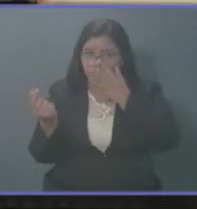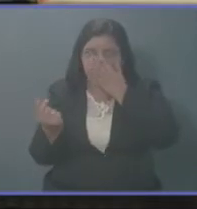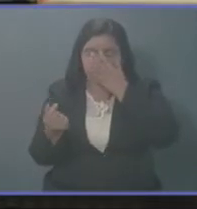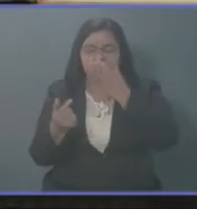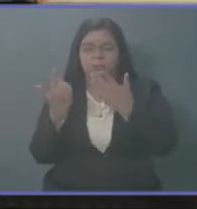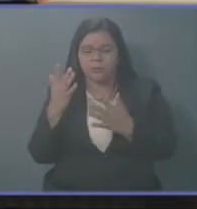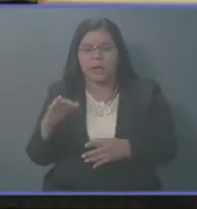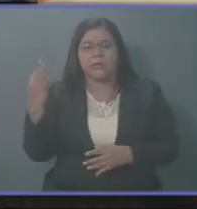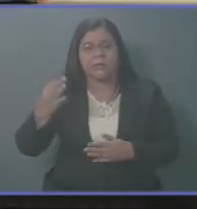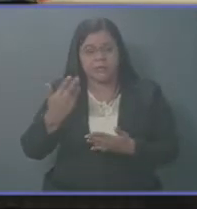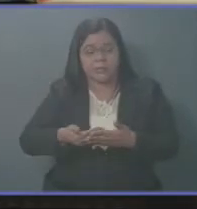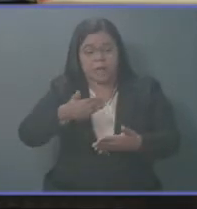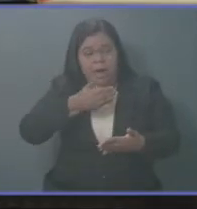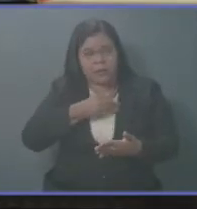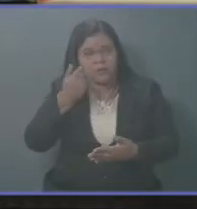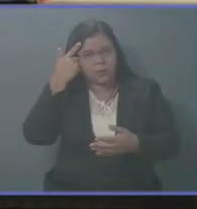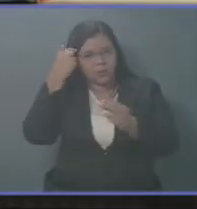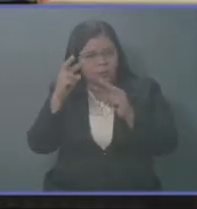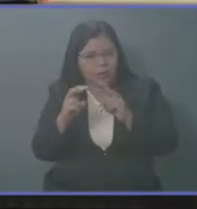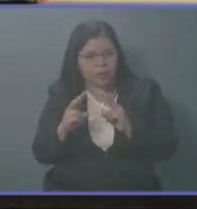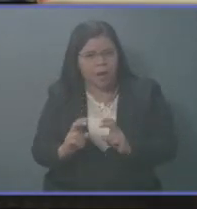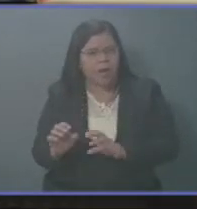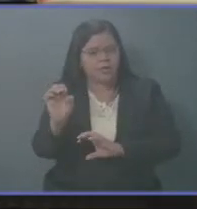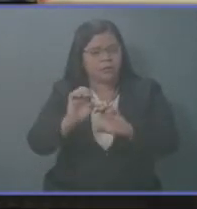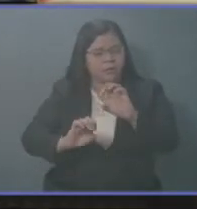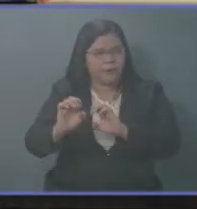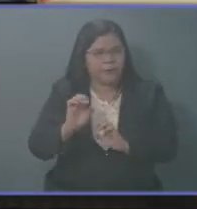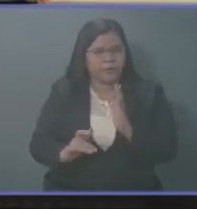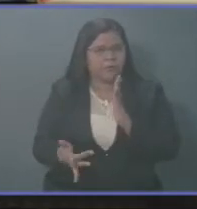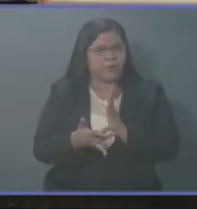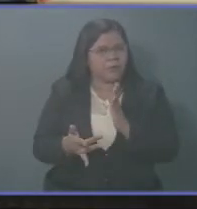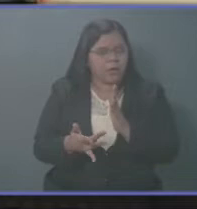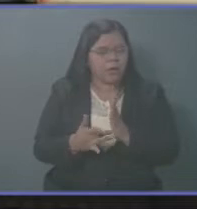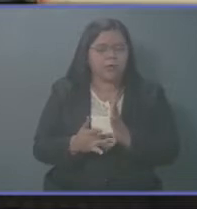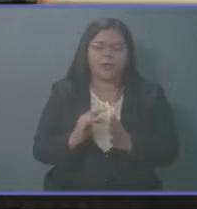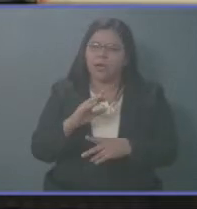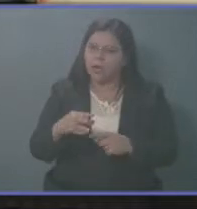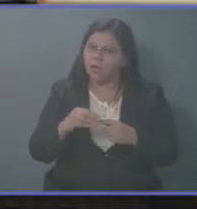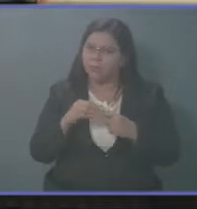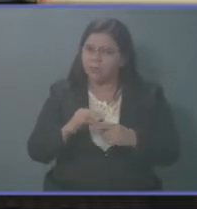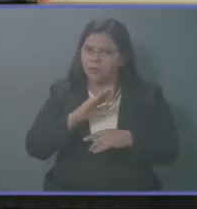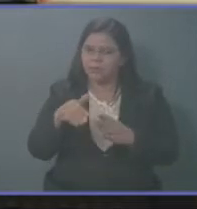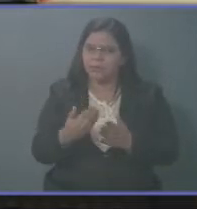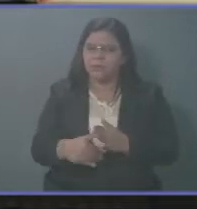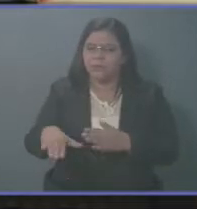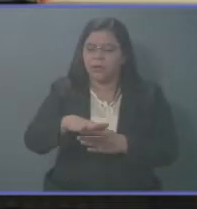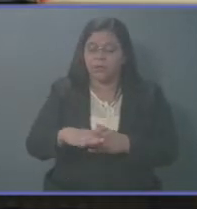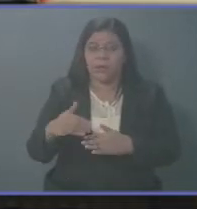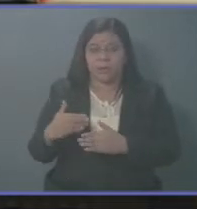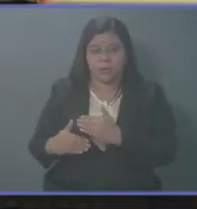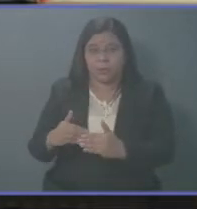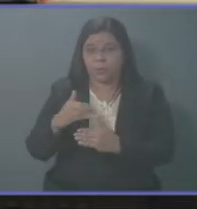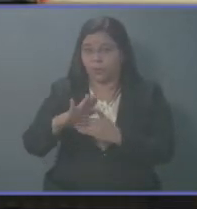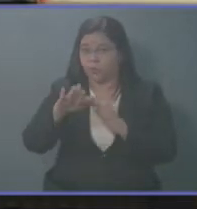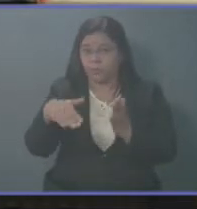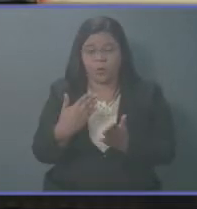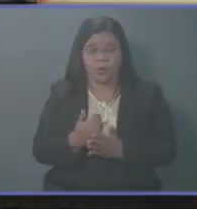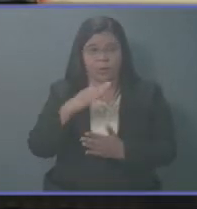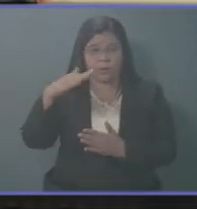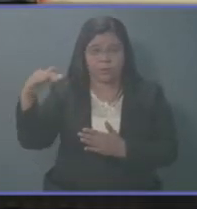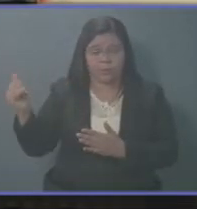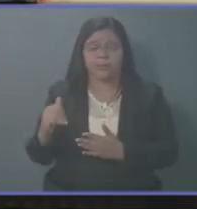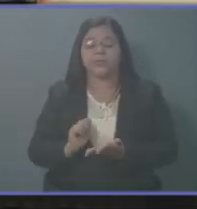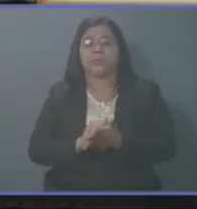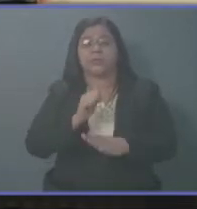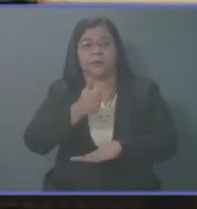de un análisis financiero, una evaluación técnica especializada que implica visitar las áreas de producción en todo el país para determinar